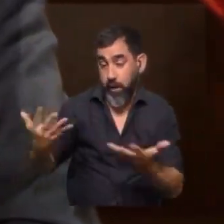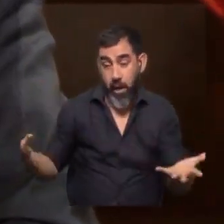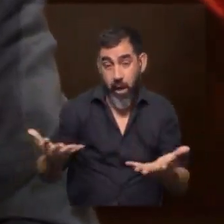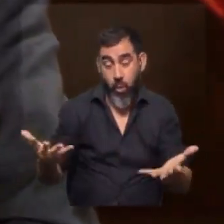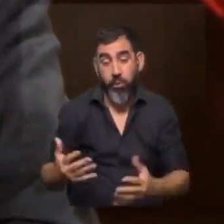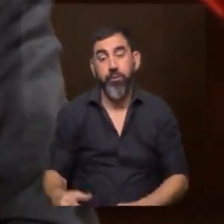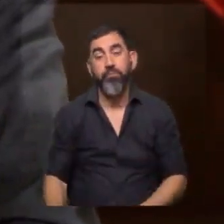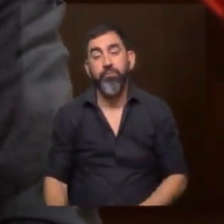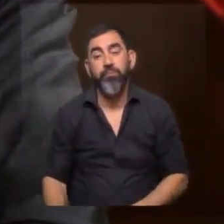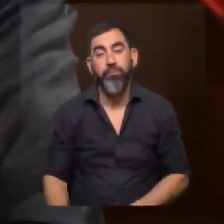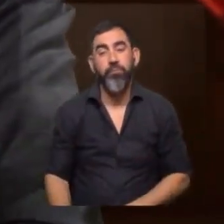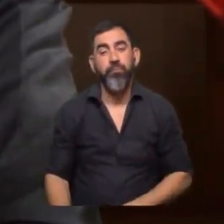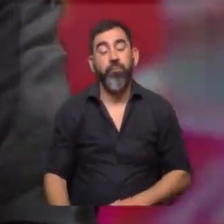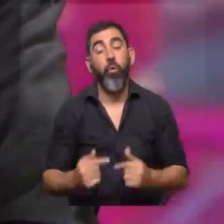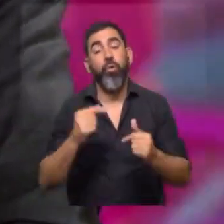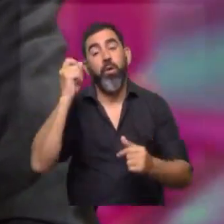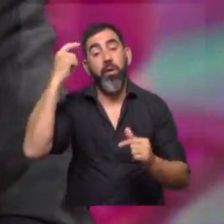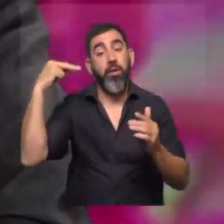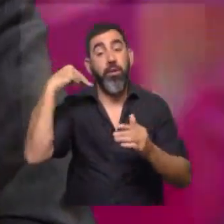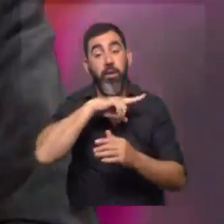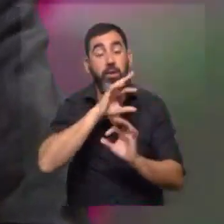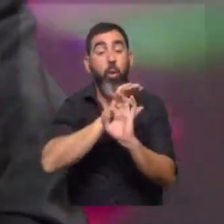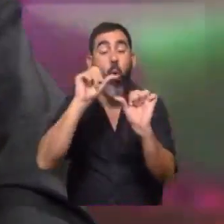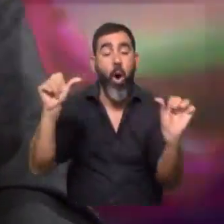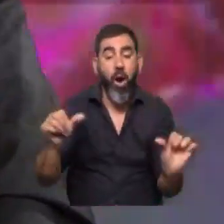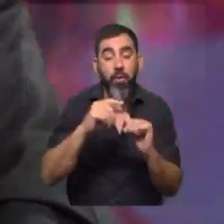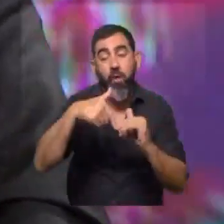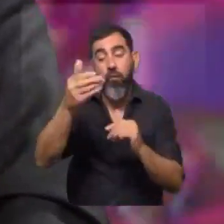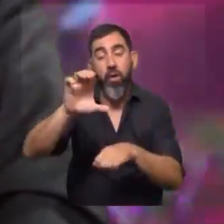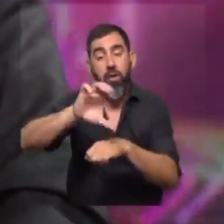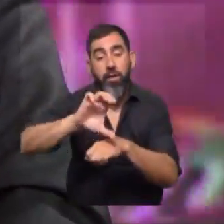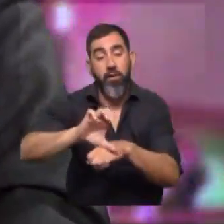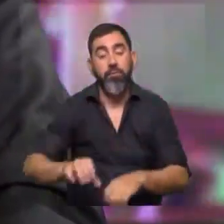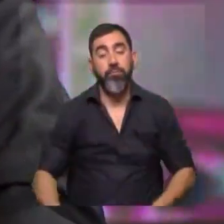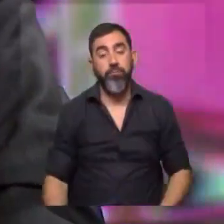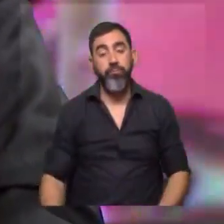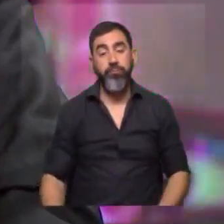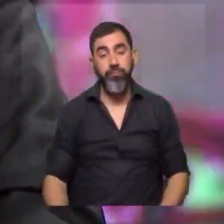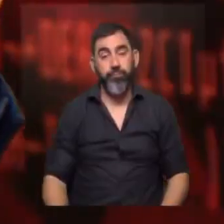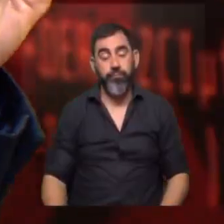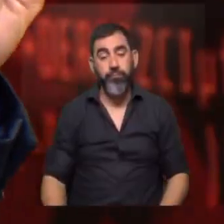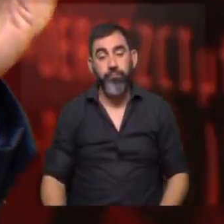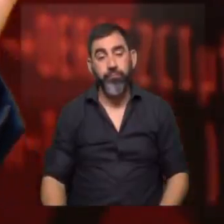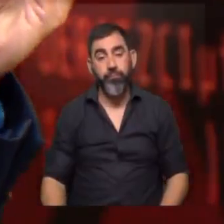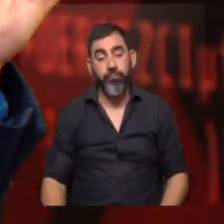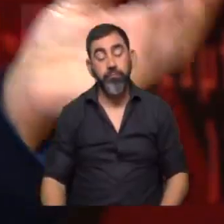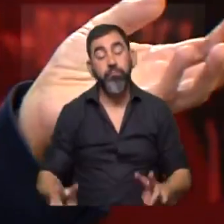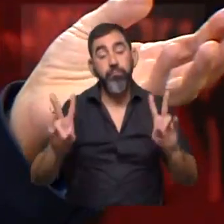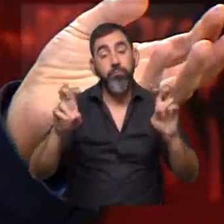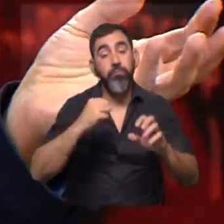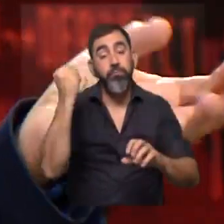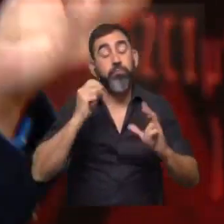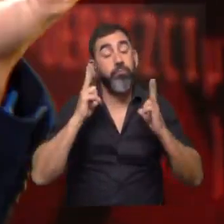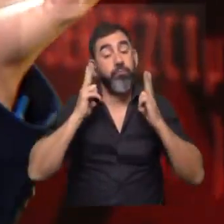están incluidas en el currículum, elementos de inteligencia artificial o actividades fuera de aula que tengan que ver con eso. Uno de tus puntos fuertes tiene que ver con